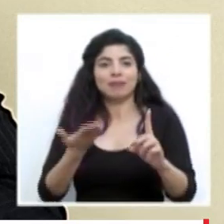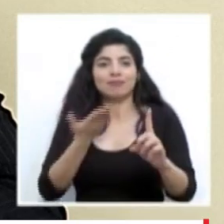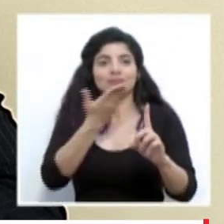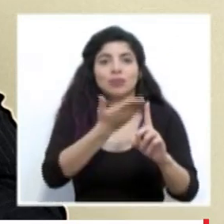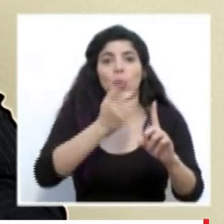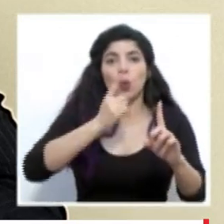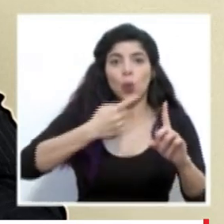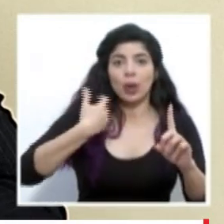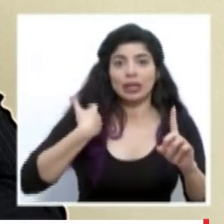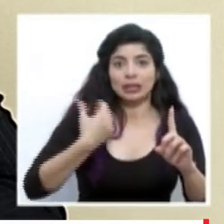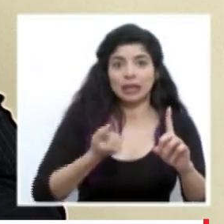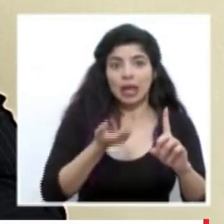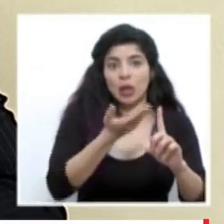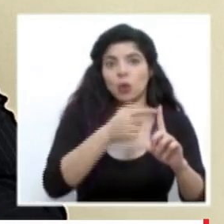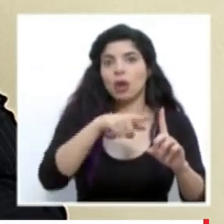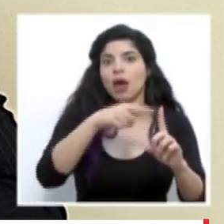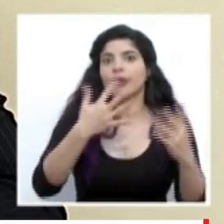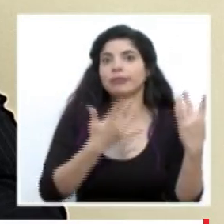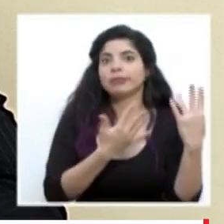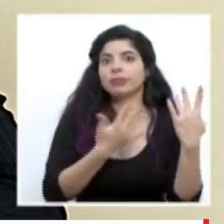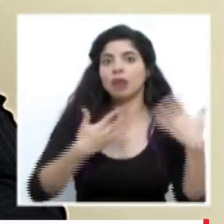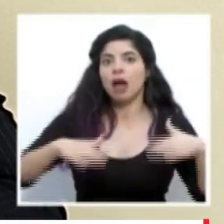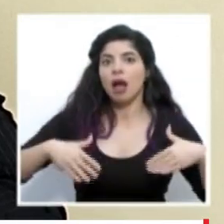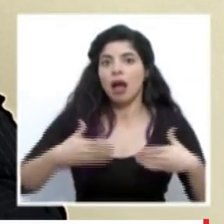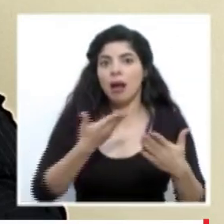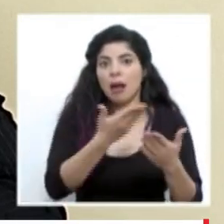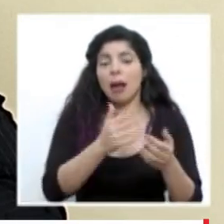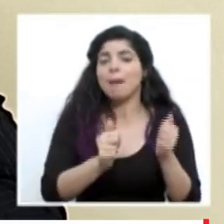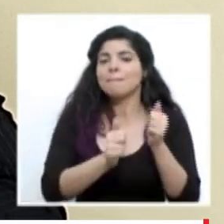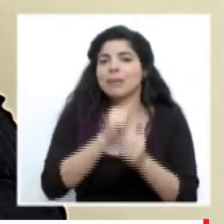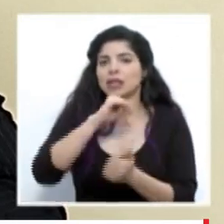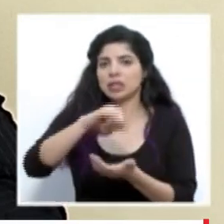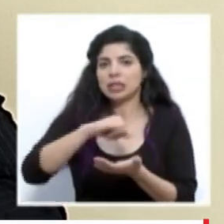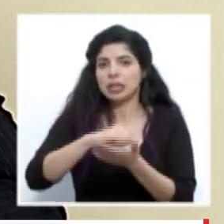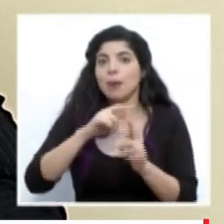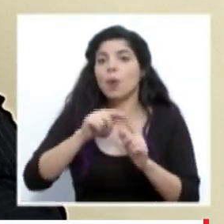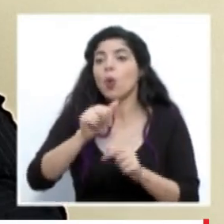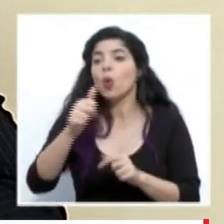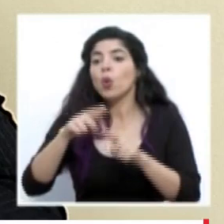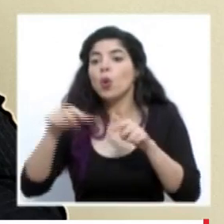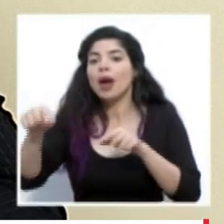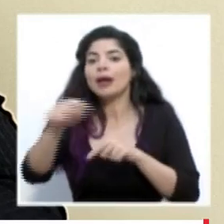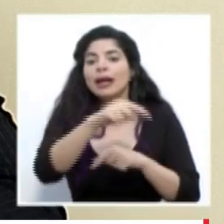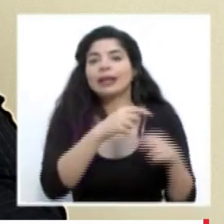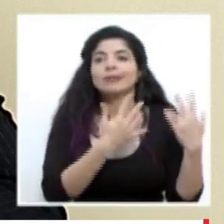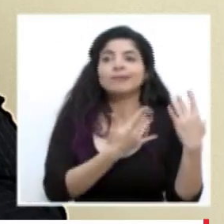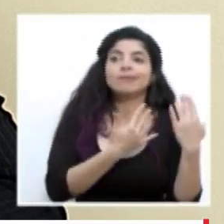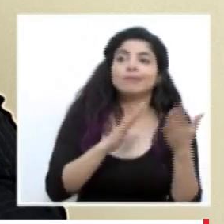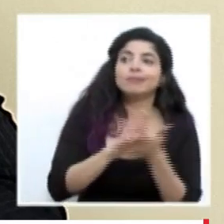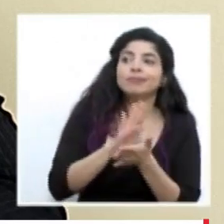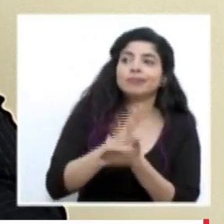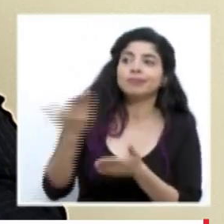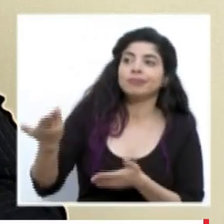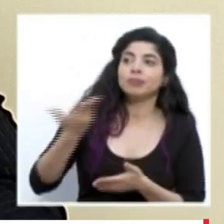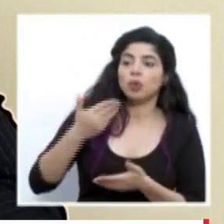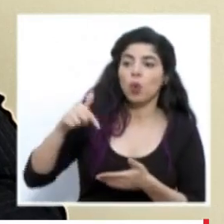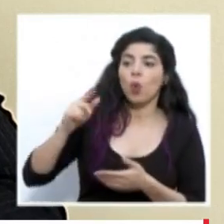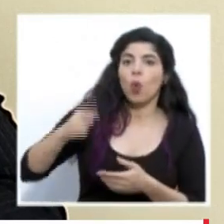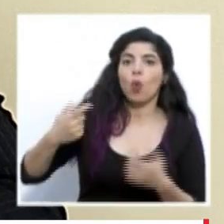La mayoría están en el cantón de San José, pero como indico hay otros lugares en donde no se ha podido girar esa orden sanitaria de forma oportuna.